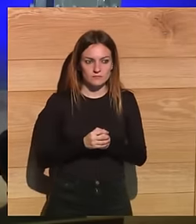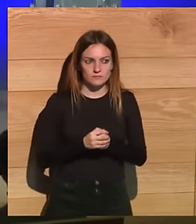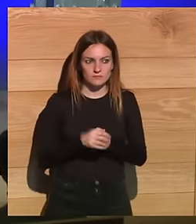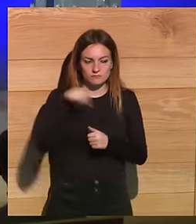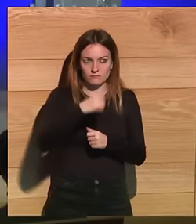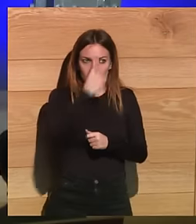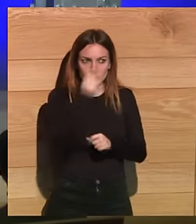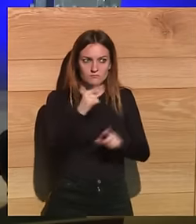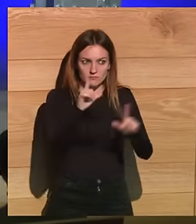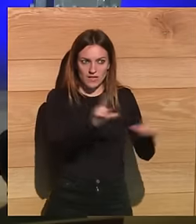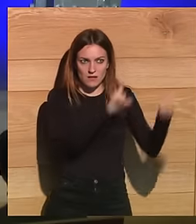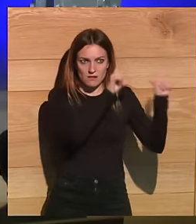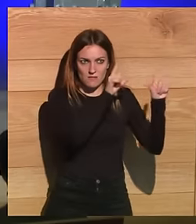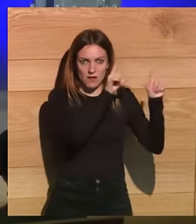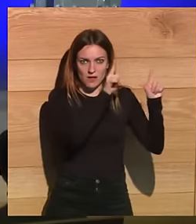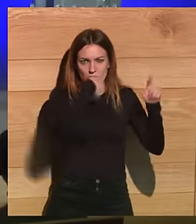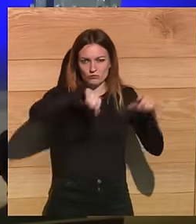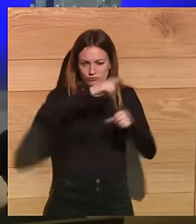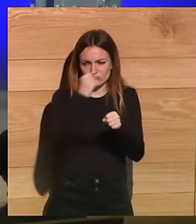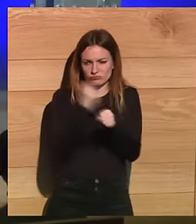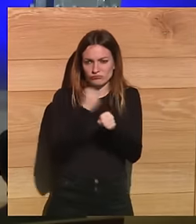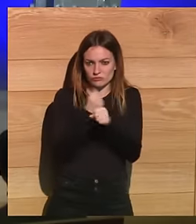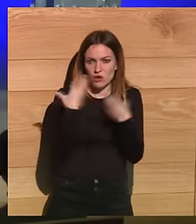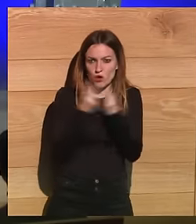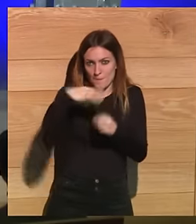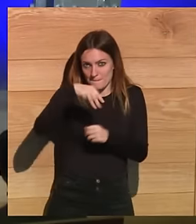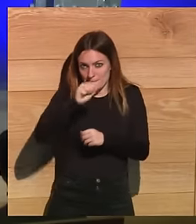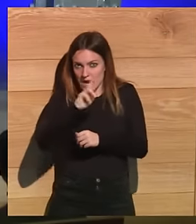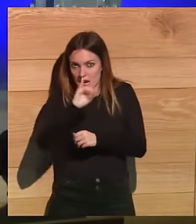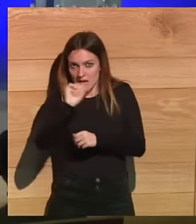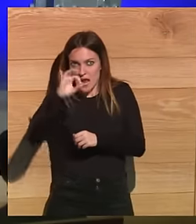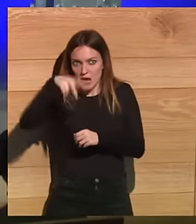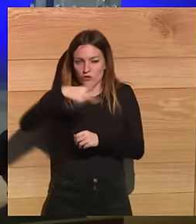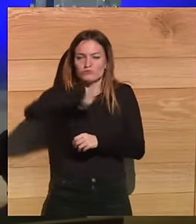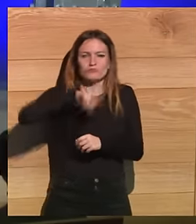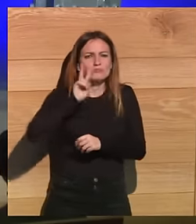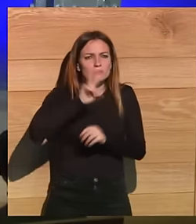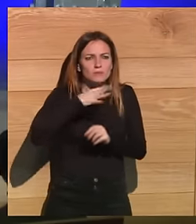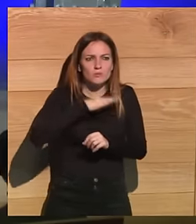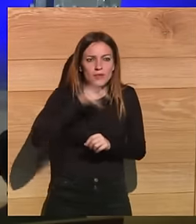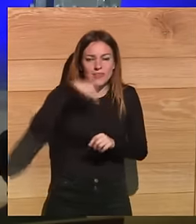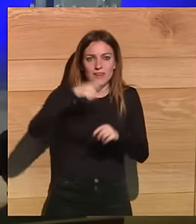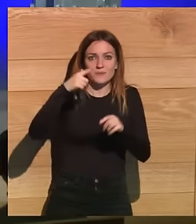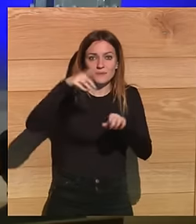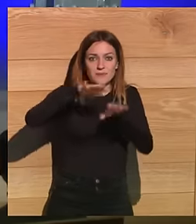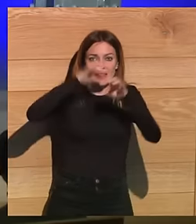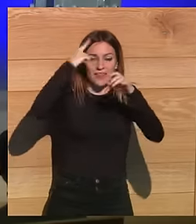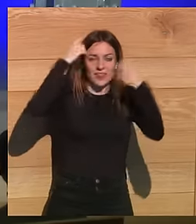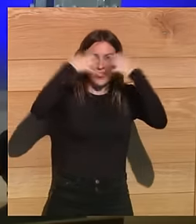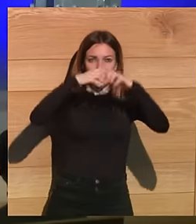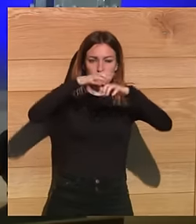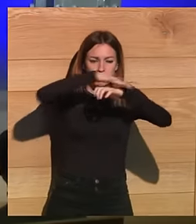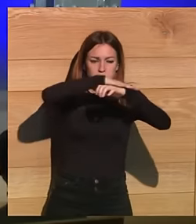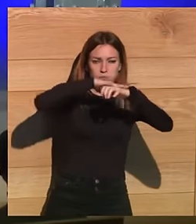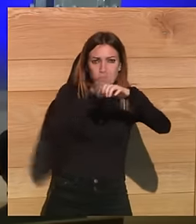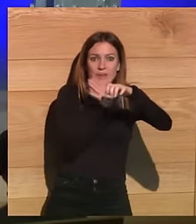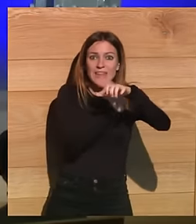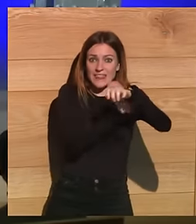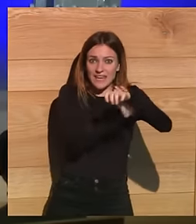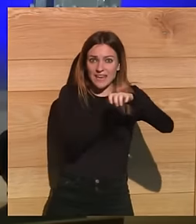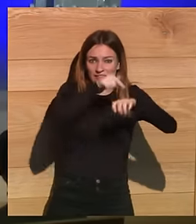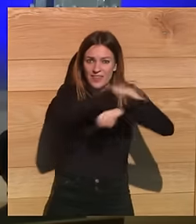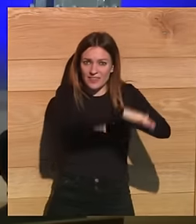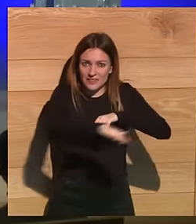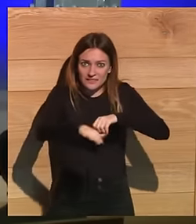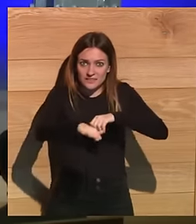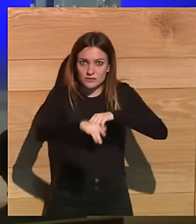una imagen de las imágenes con las que hemos trabajado con Mariano, en la que podemos ver que todo el hemisferio izquierdo del niño y